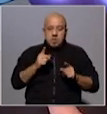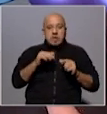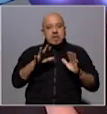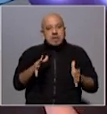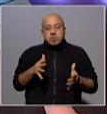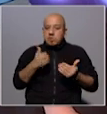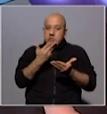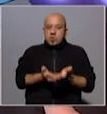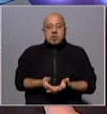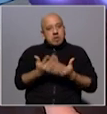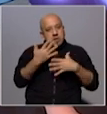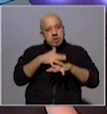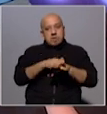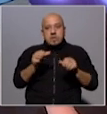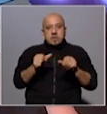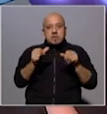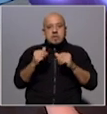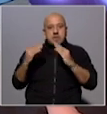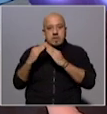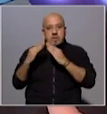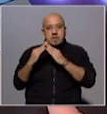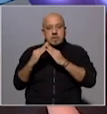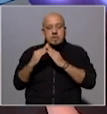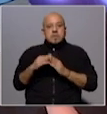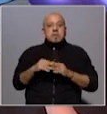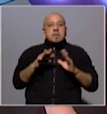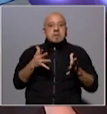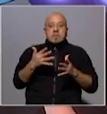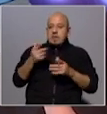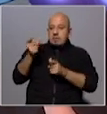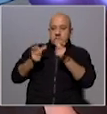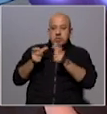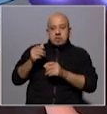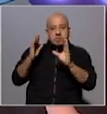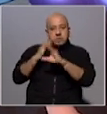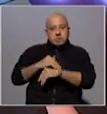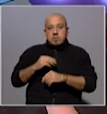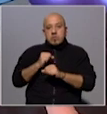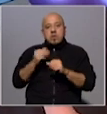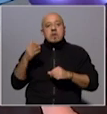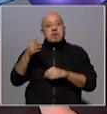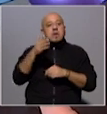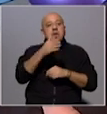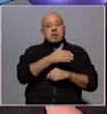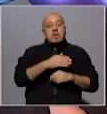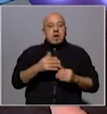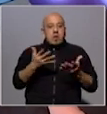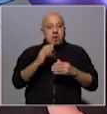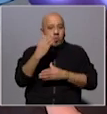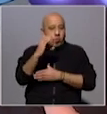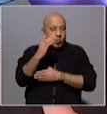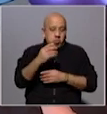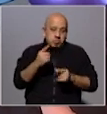integral para hacer en la casa este sobre todo por aquellos que no tienen la posibilidad de poder asistir a algún centro ahora que se empezaron a habilitar